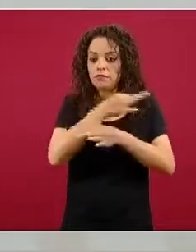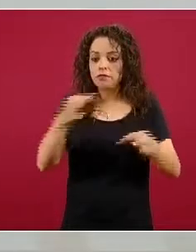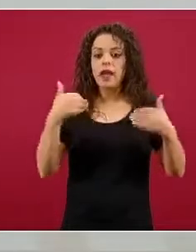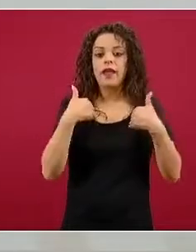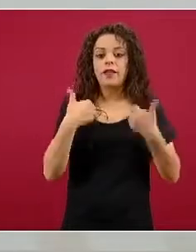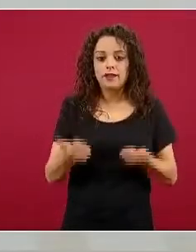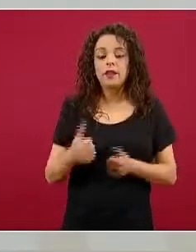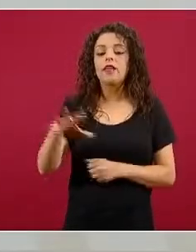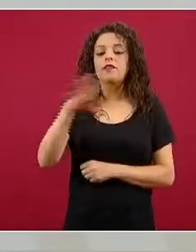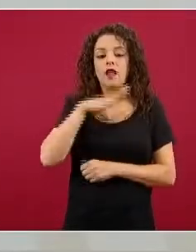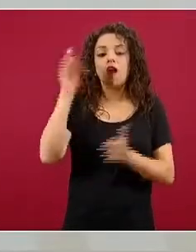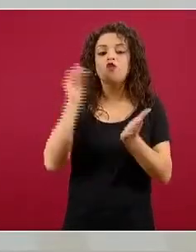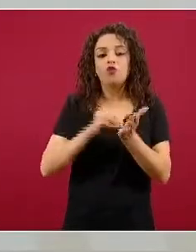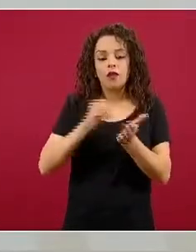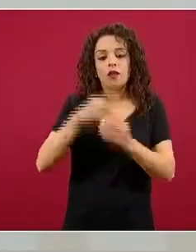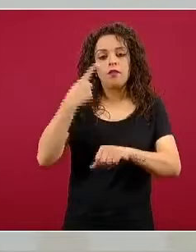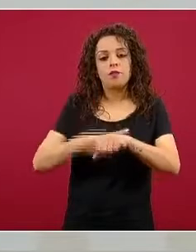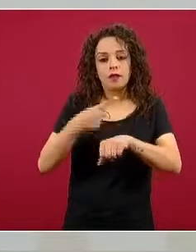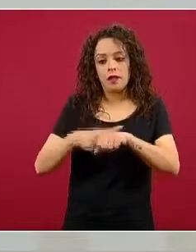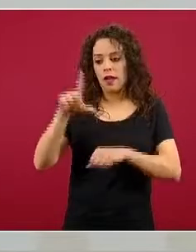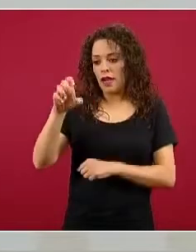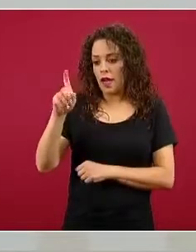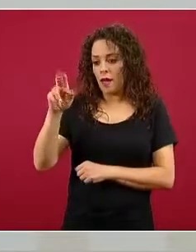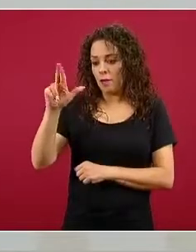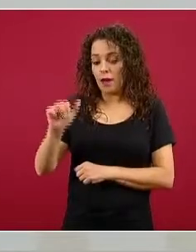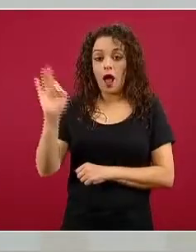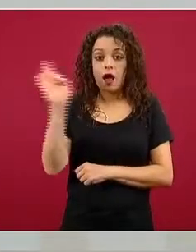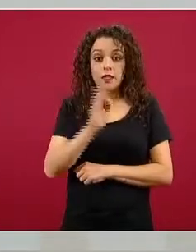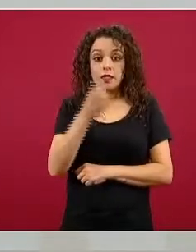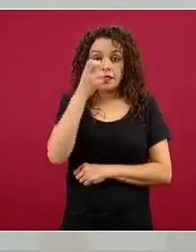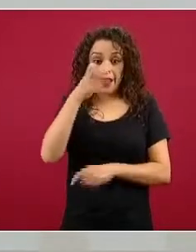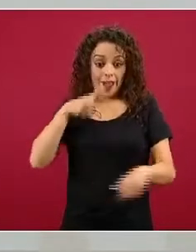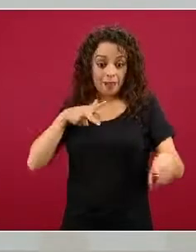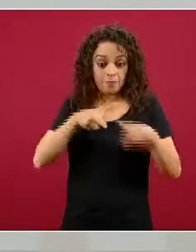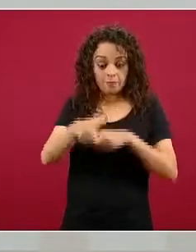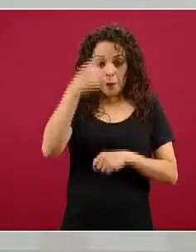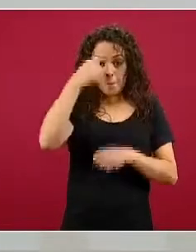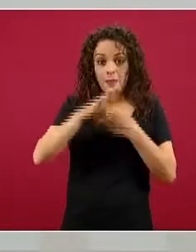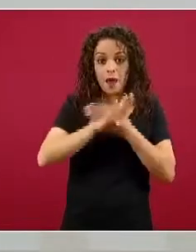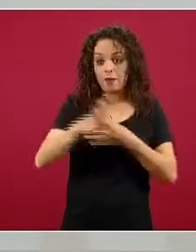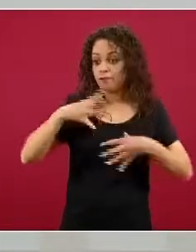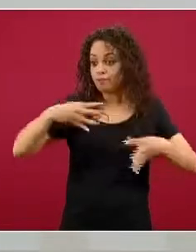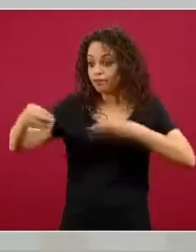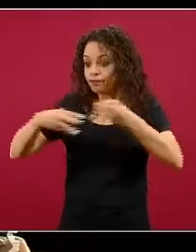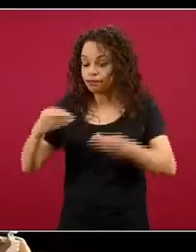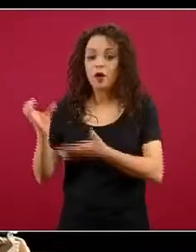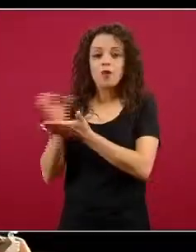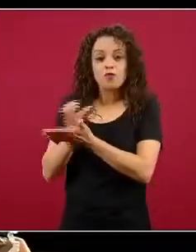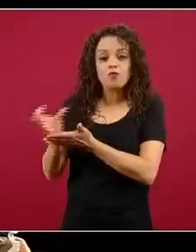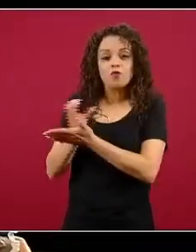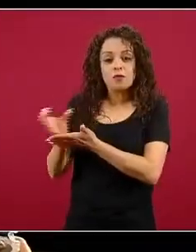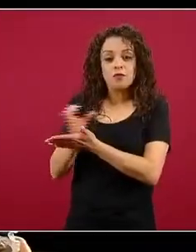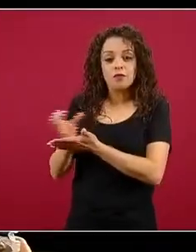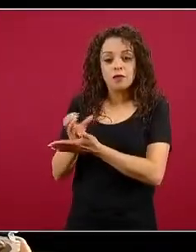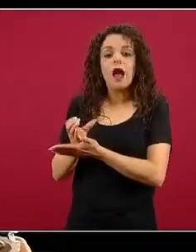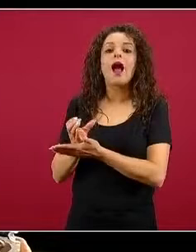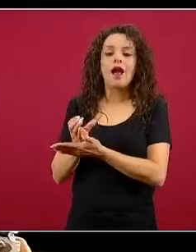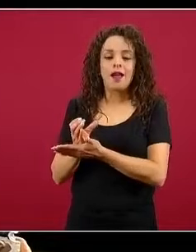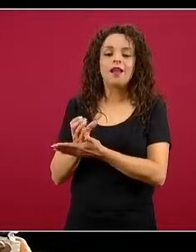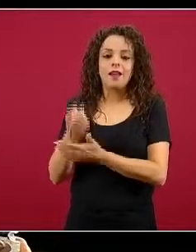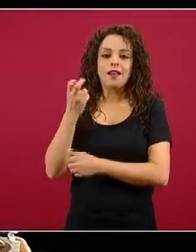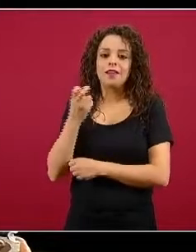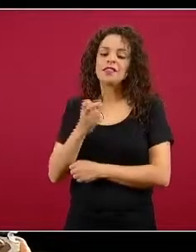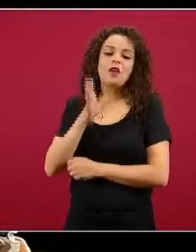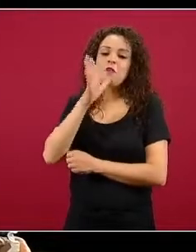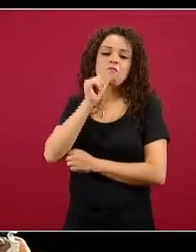tiempo. Si tú cortas cadenas de transmisión, le das el medicamento a esa persona, ya no te va a poder transmitir. Entonces, mientras más tiempo lo dejas, la probabilidad de que infecte a